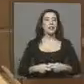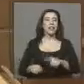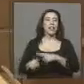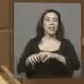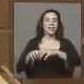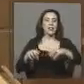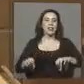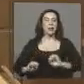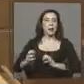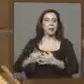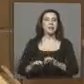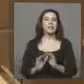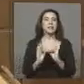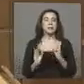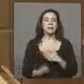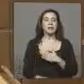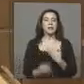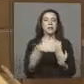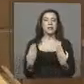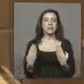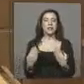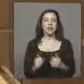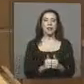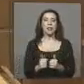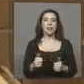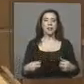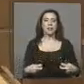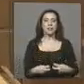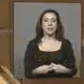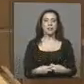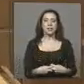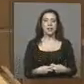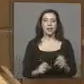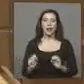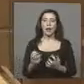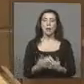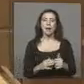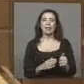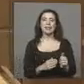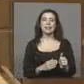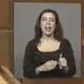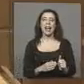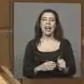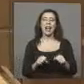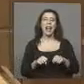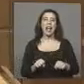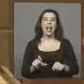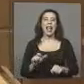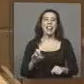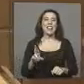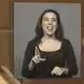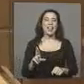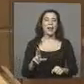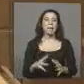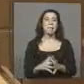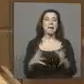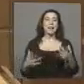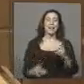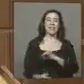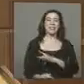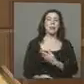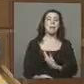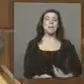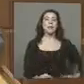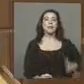particular, quiero saludar a los dirigentes del sindicato de la empresa Líder, el más grande de Chile y a su presidente, don Juan